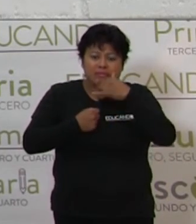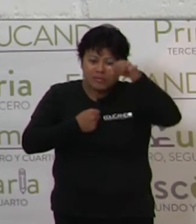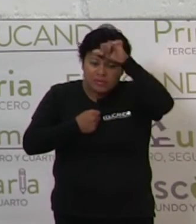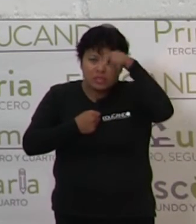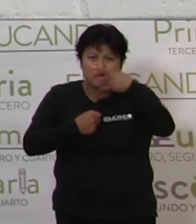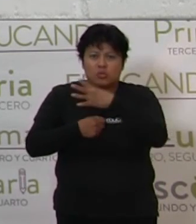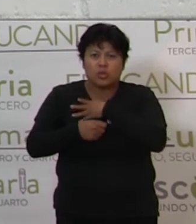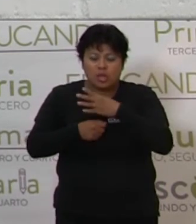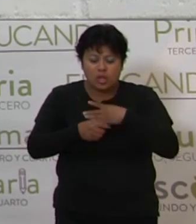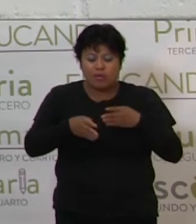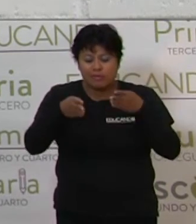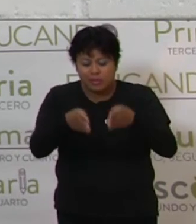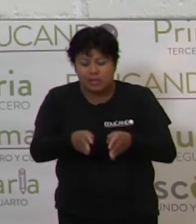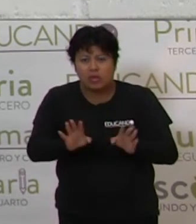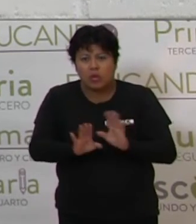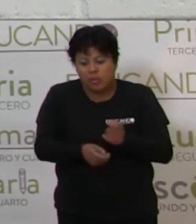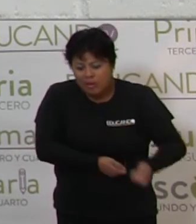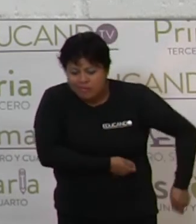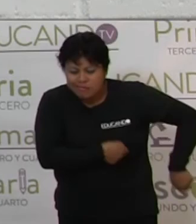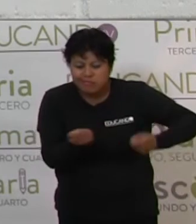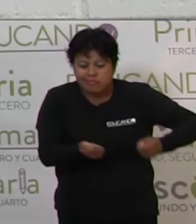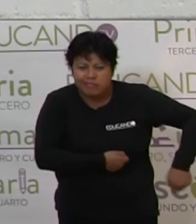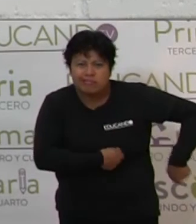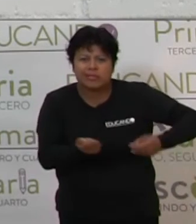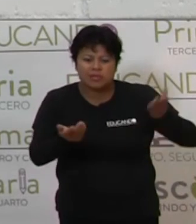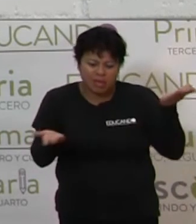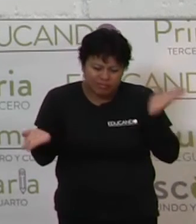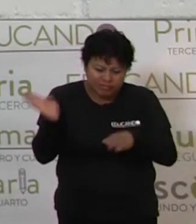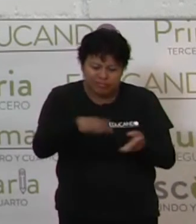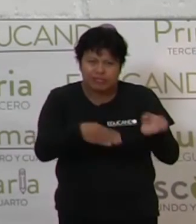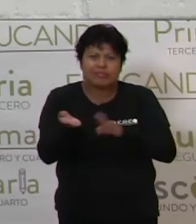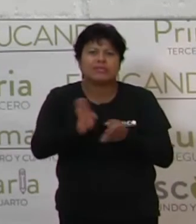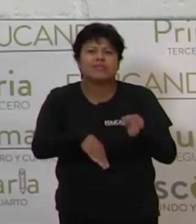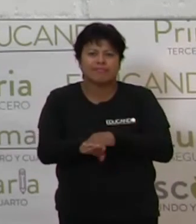a su hijo mientras estaban echando tierra al hoyo.